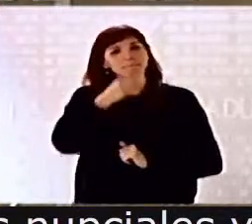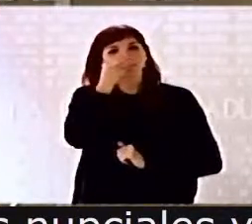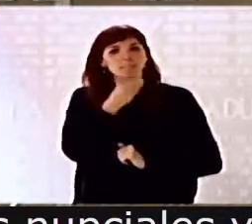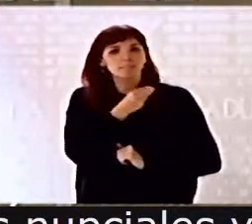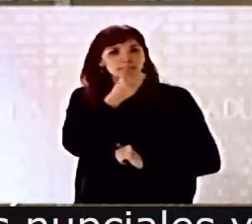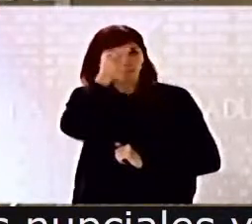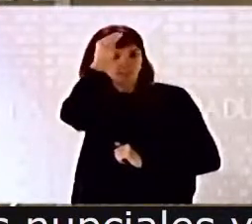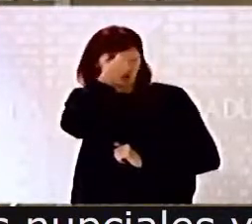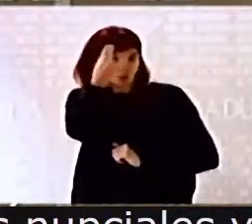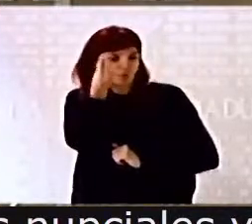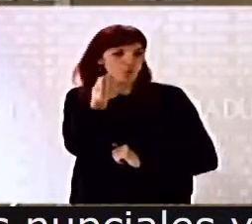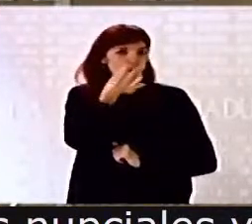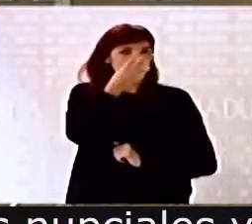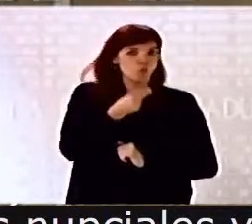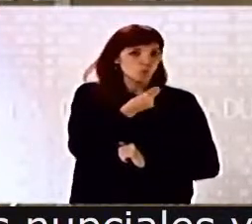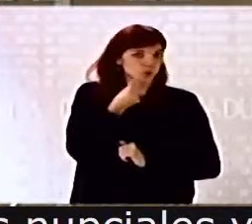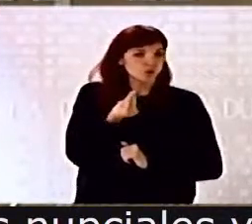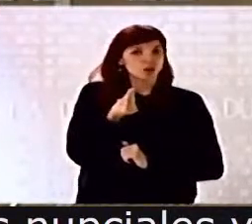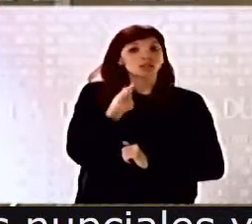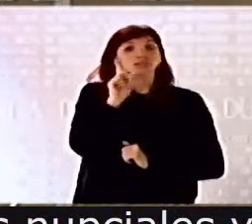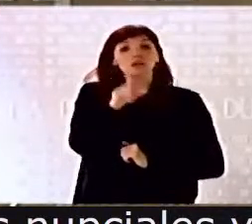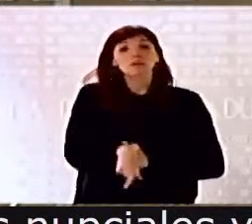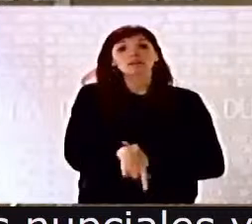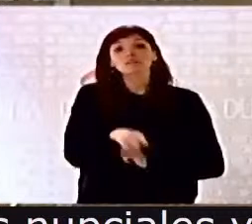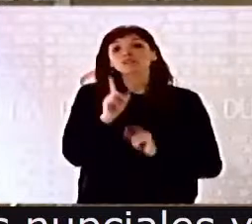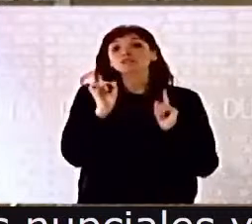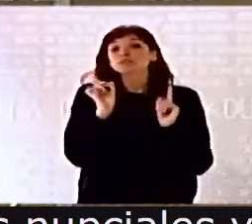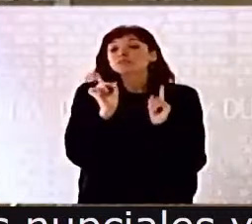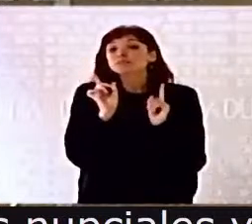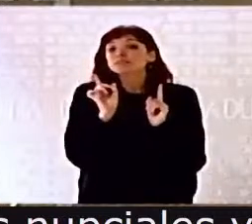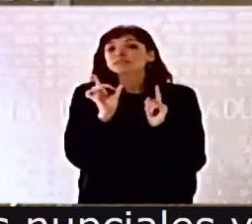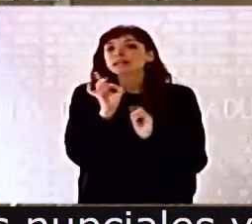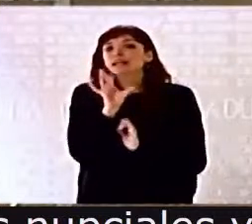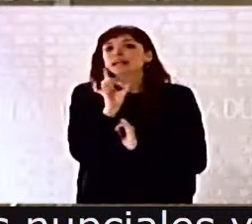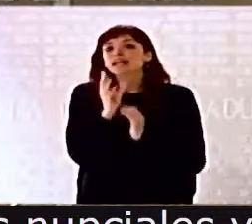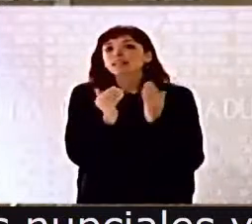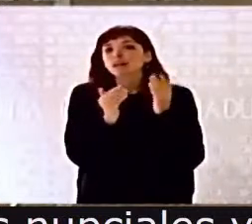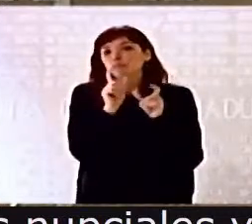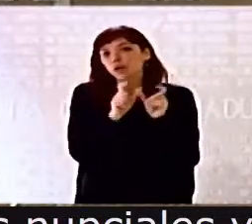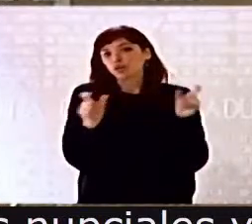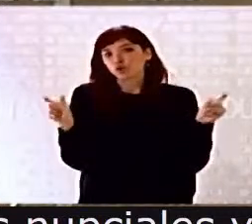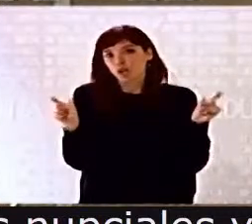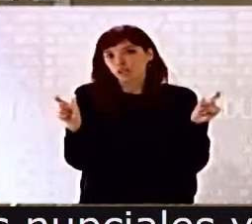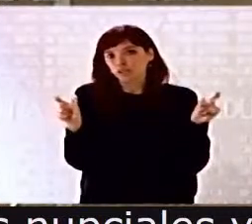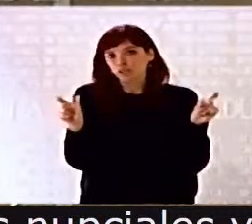bautizos y comuniones, que no pasarán de las 15 personas.